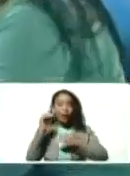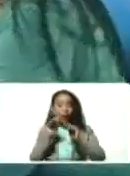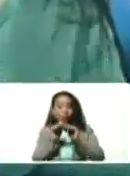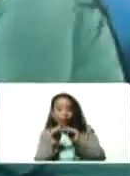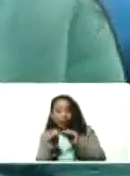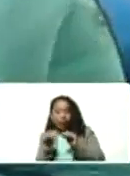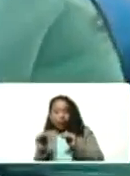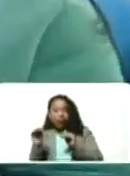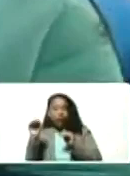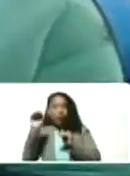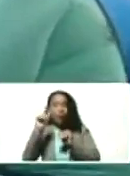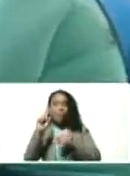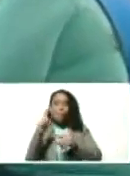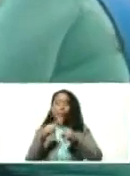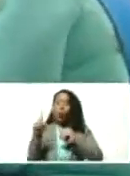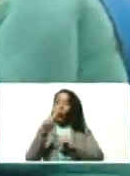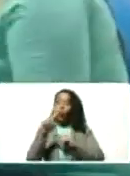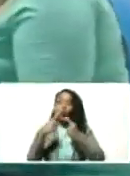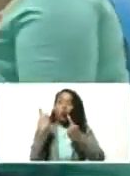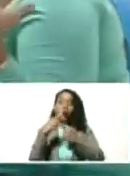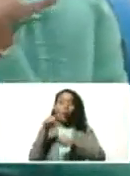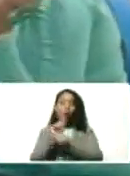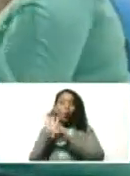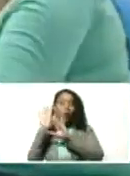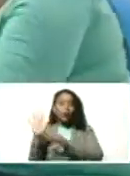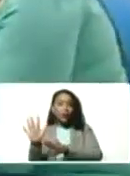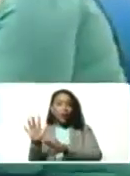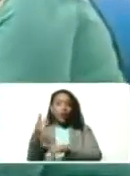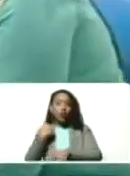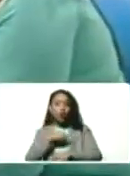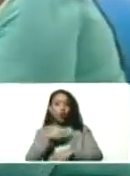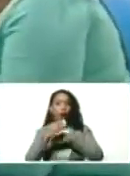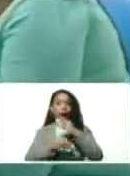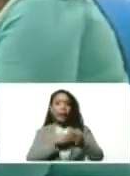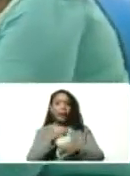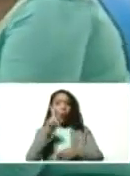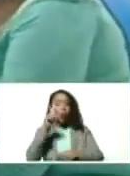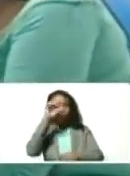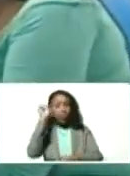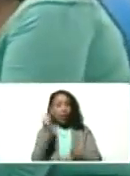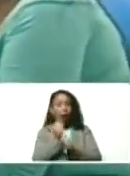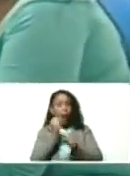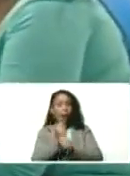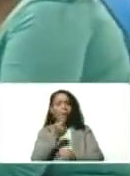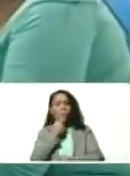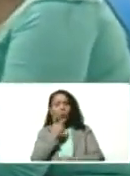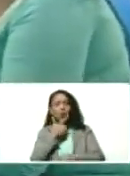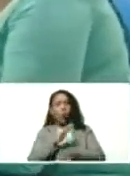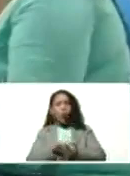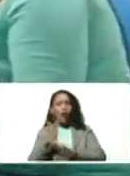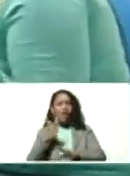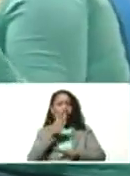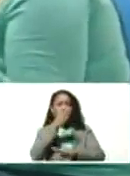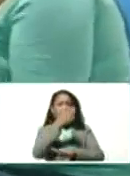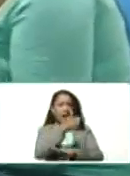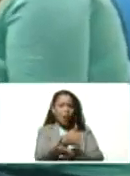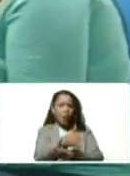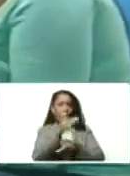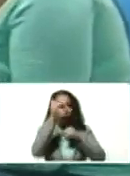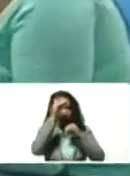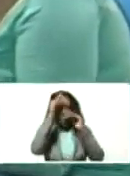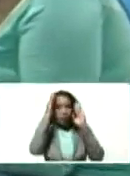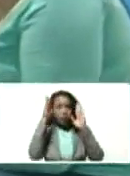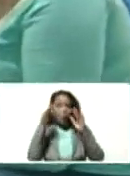creciendo. Pero no solamente esto, también nosotros realizamos una labor muy bonita porque vamos